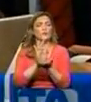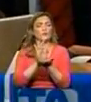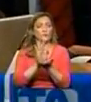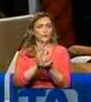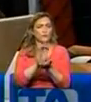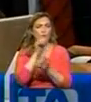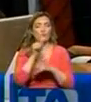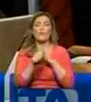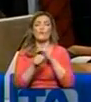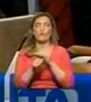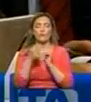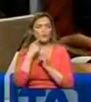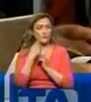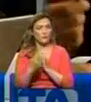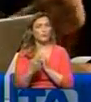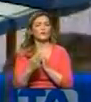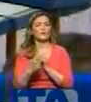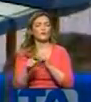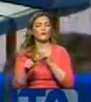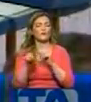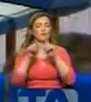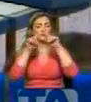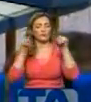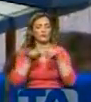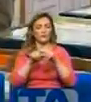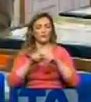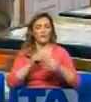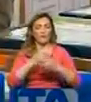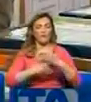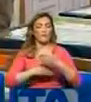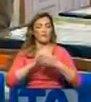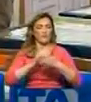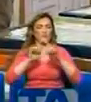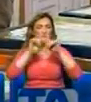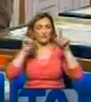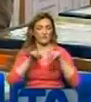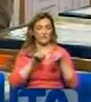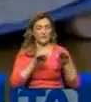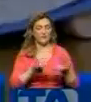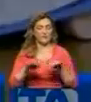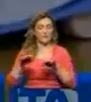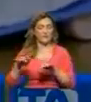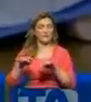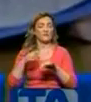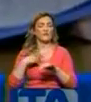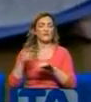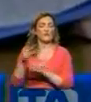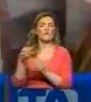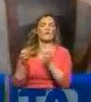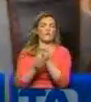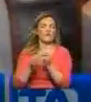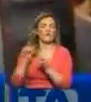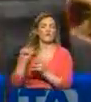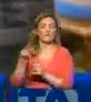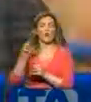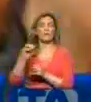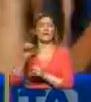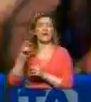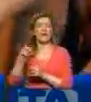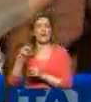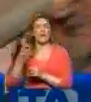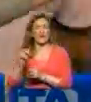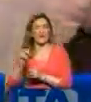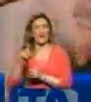forma reservada dijo que en uno de los computadores incautados en el estudio jurídico Romero Menéndez, cuyo principal accionista